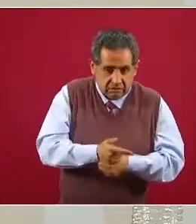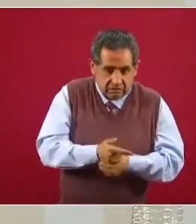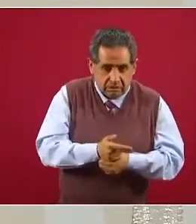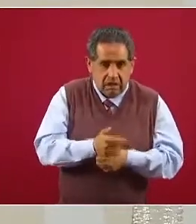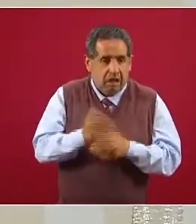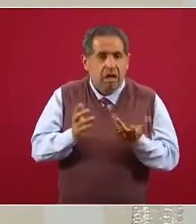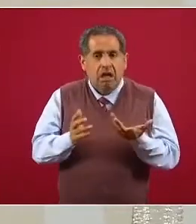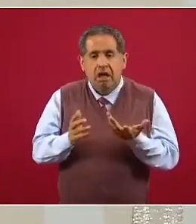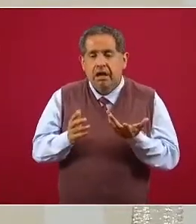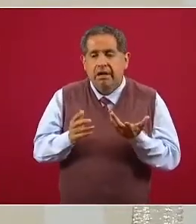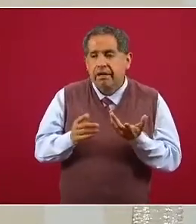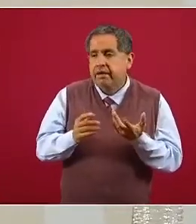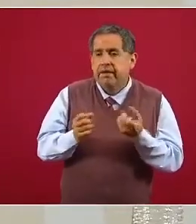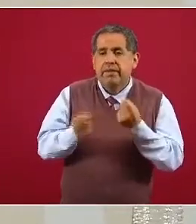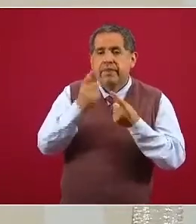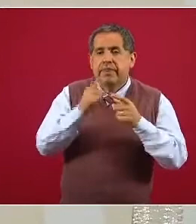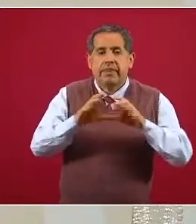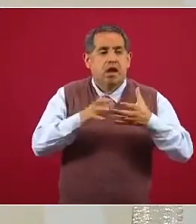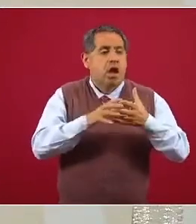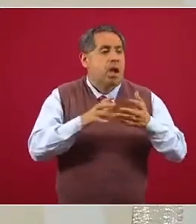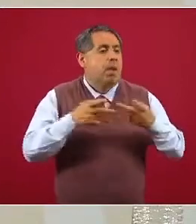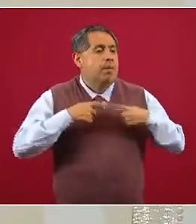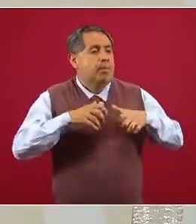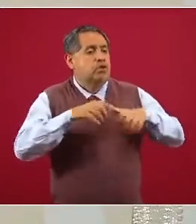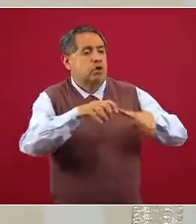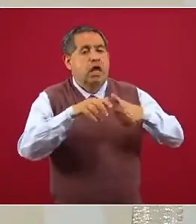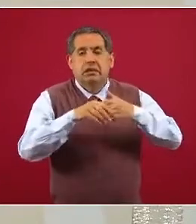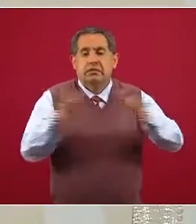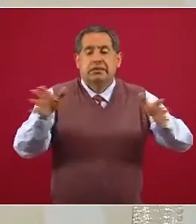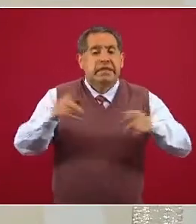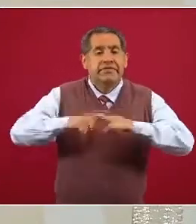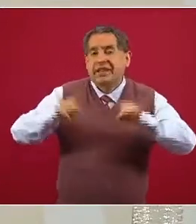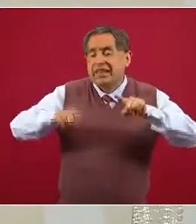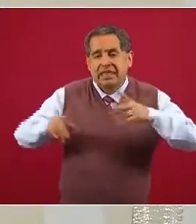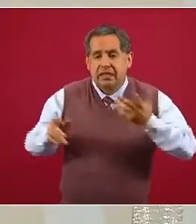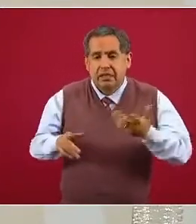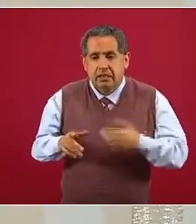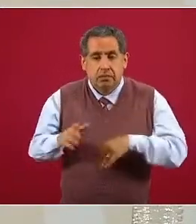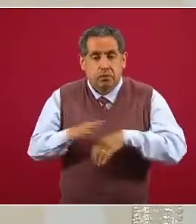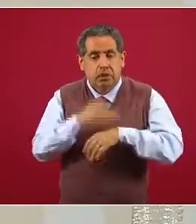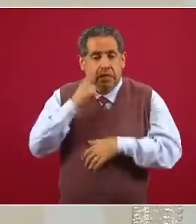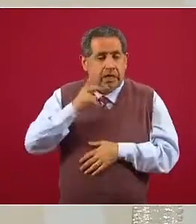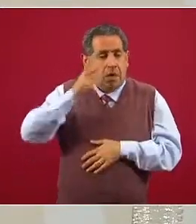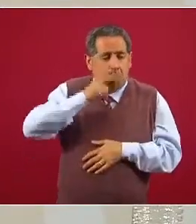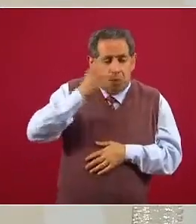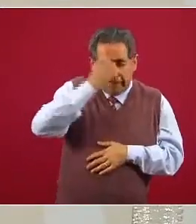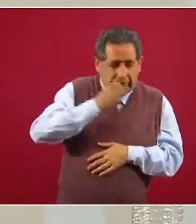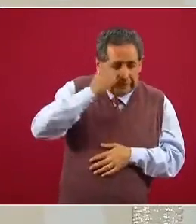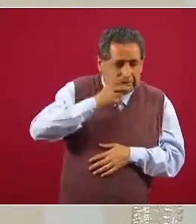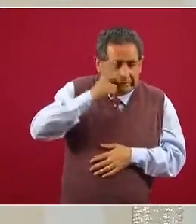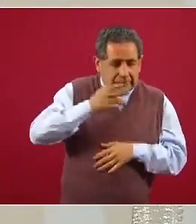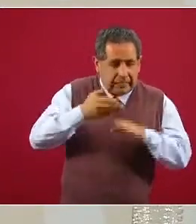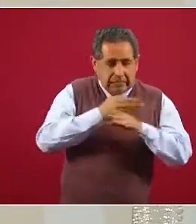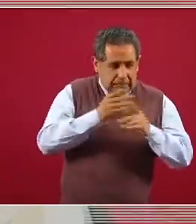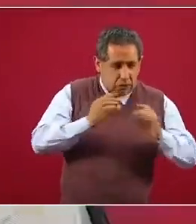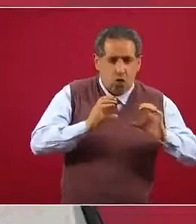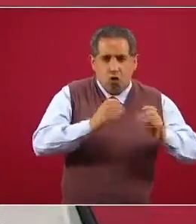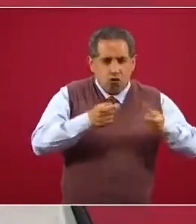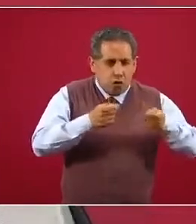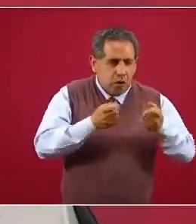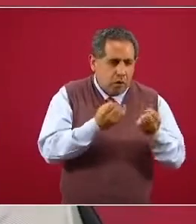las sueltas a una población general porque porque en los ensayos clínicos controlados